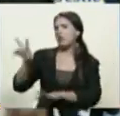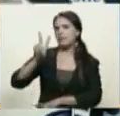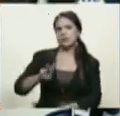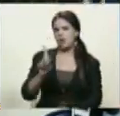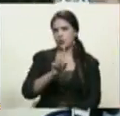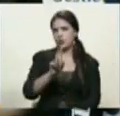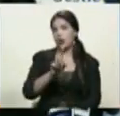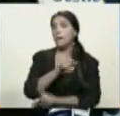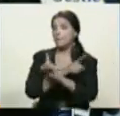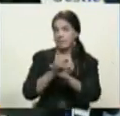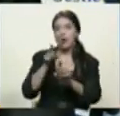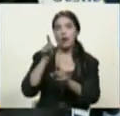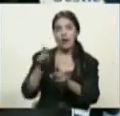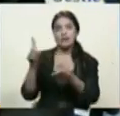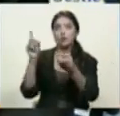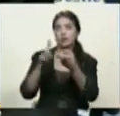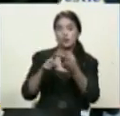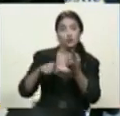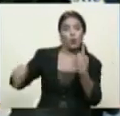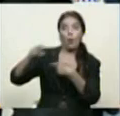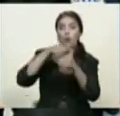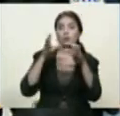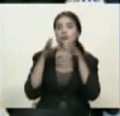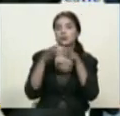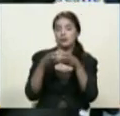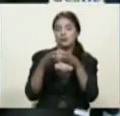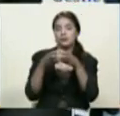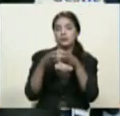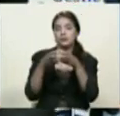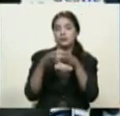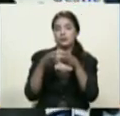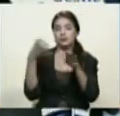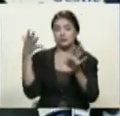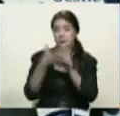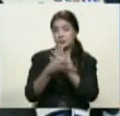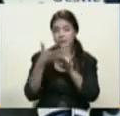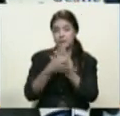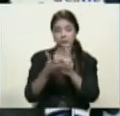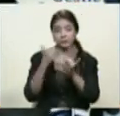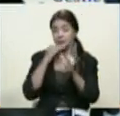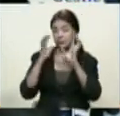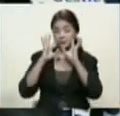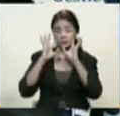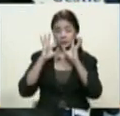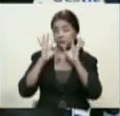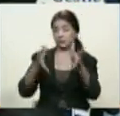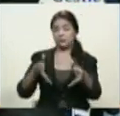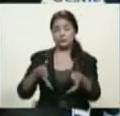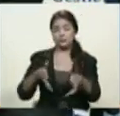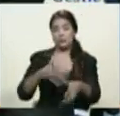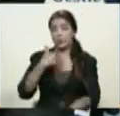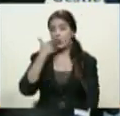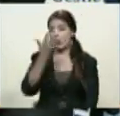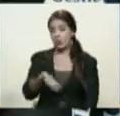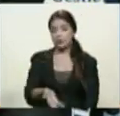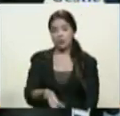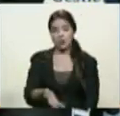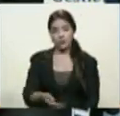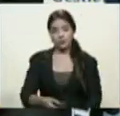venezuela ella y su entorno vinculado a los casos más escabrosos groseros